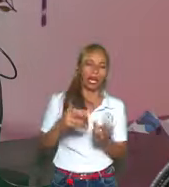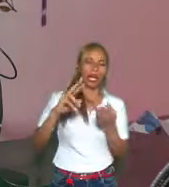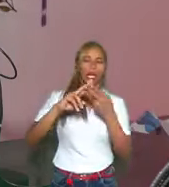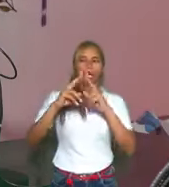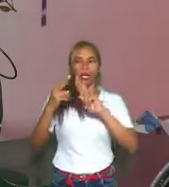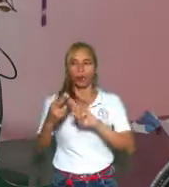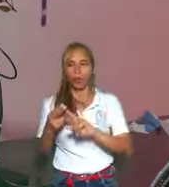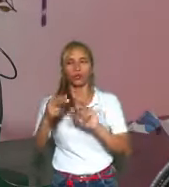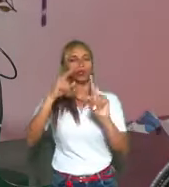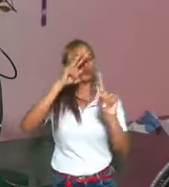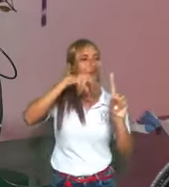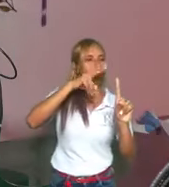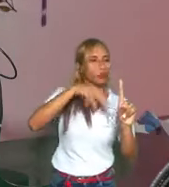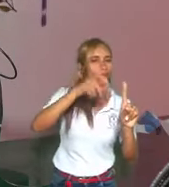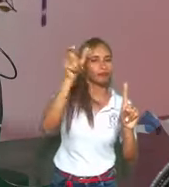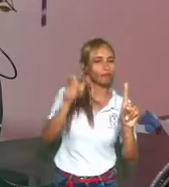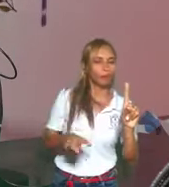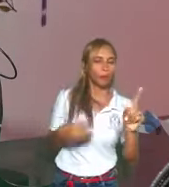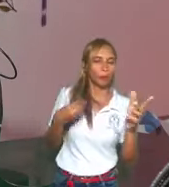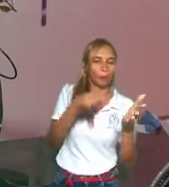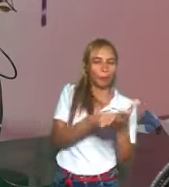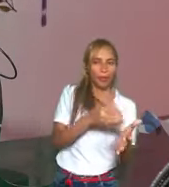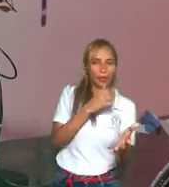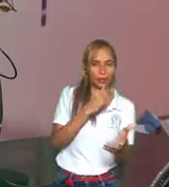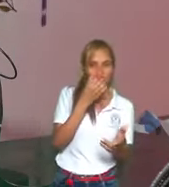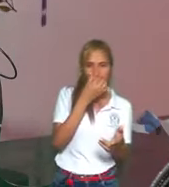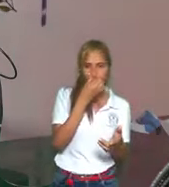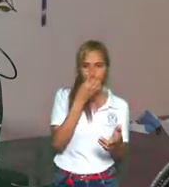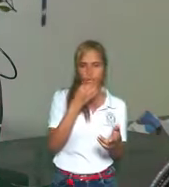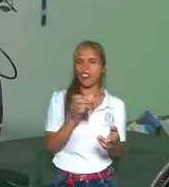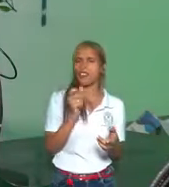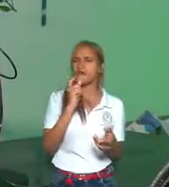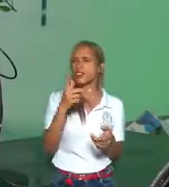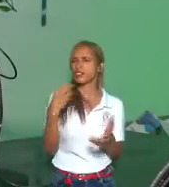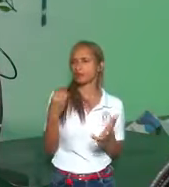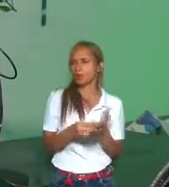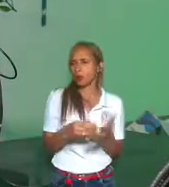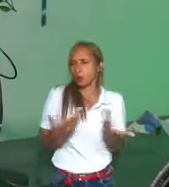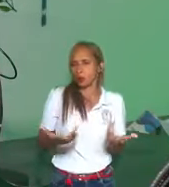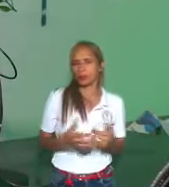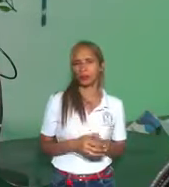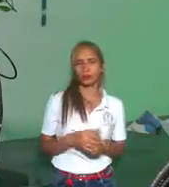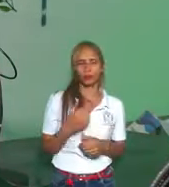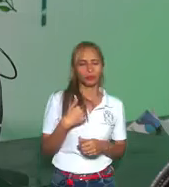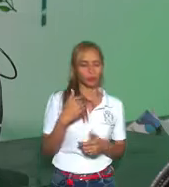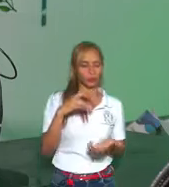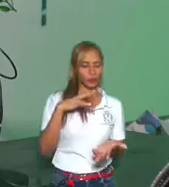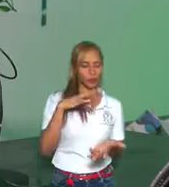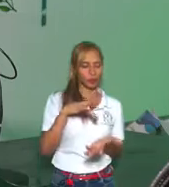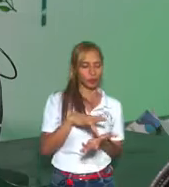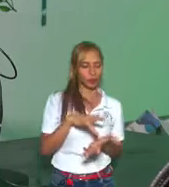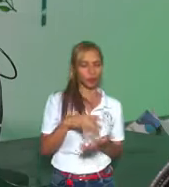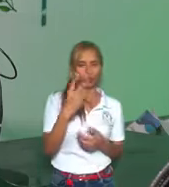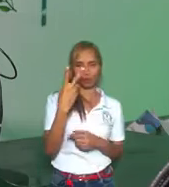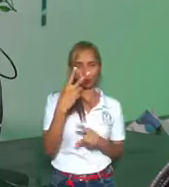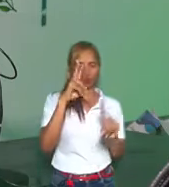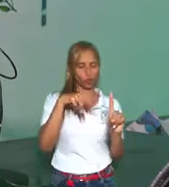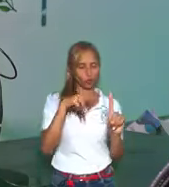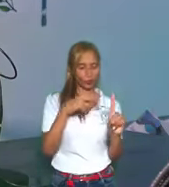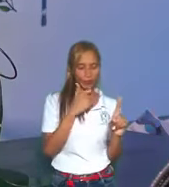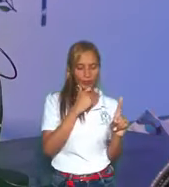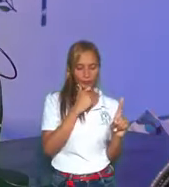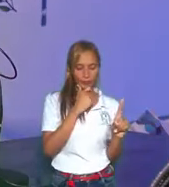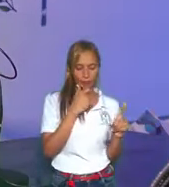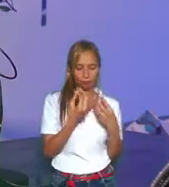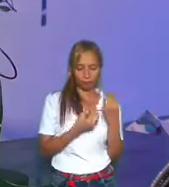realizar el pago de sus facturas. ¿Qué facilidades de pago? Si yo estoy en una DAC de mora de dos meses, yo,